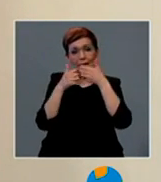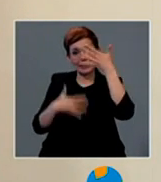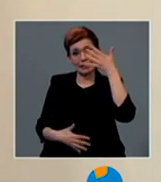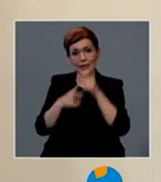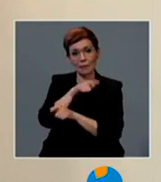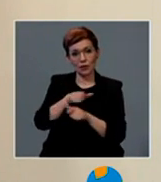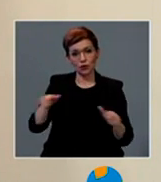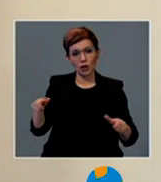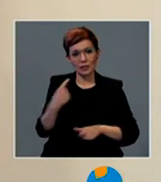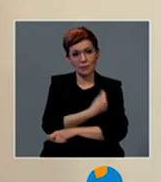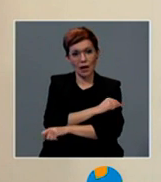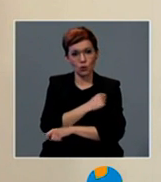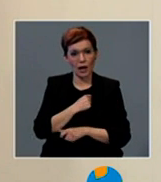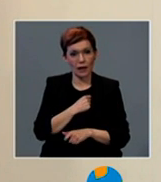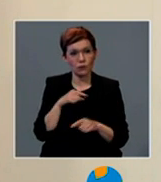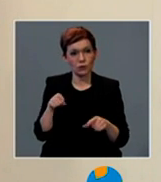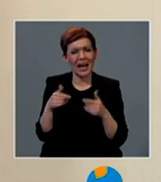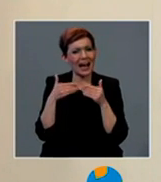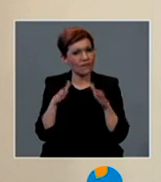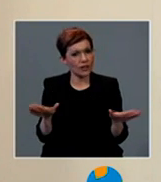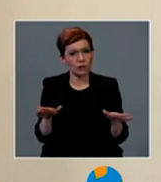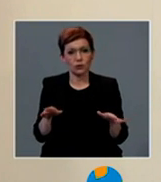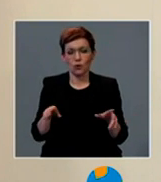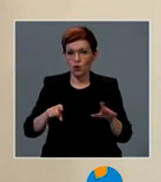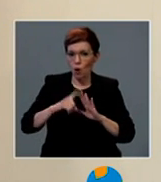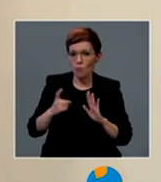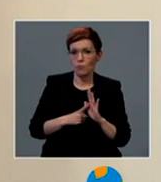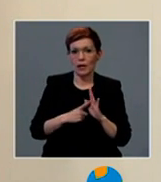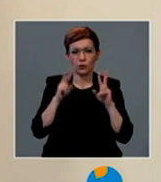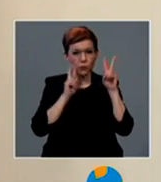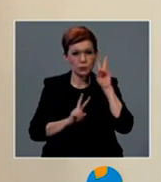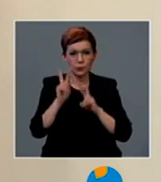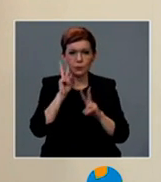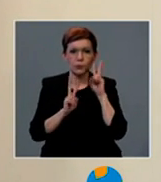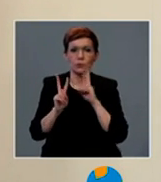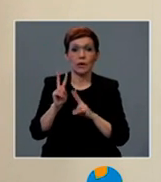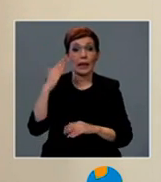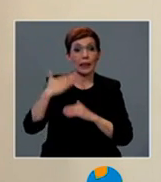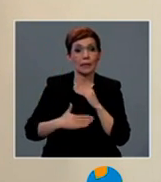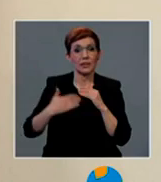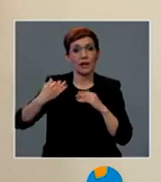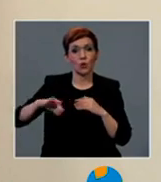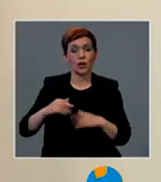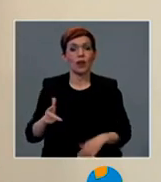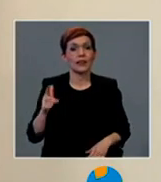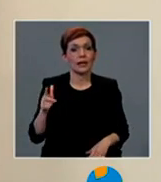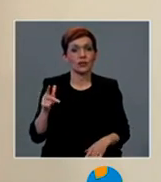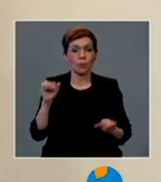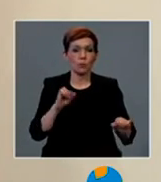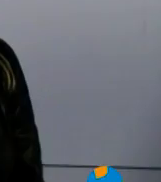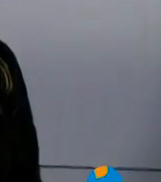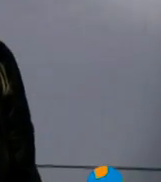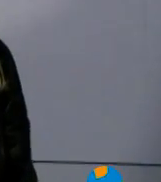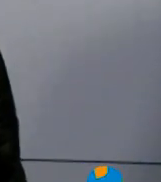vacunados de una forma radicalmente abierta y con la única limitación de los derechos de los administrados a la protección de sus